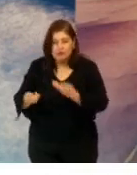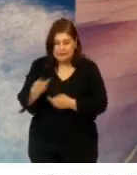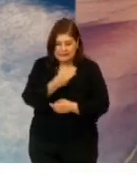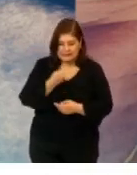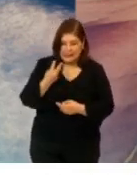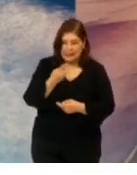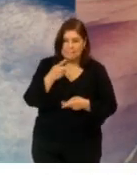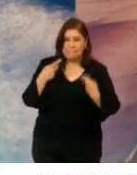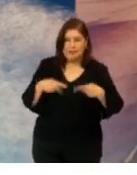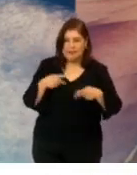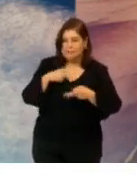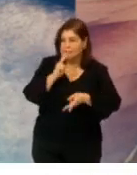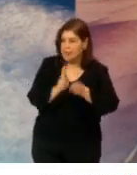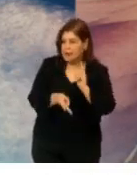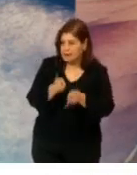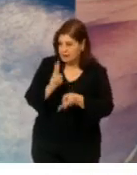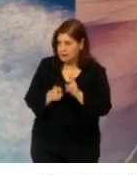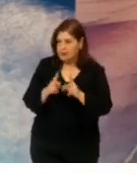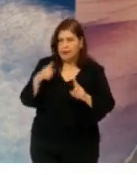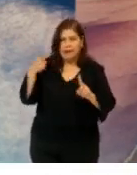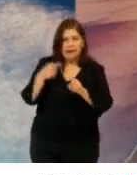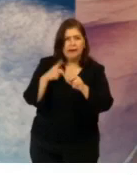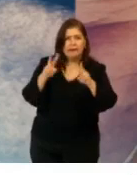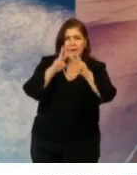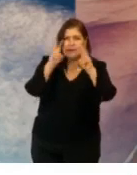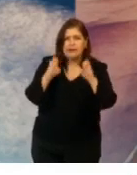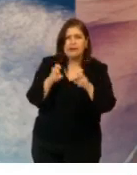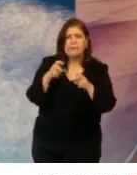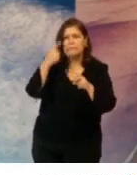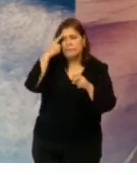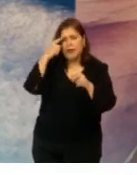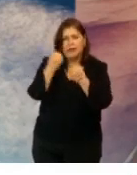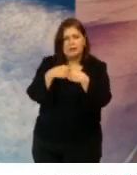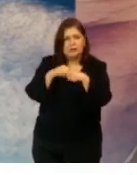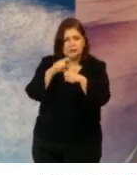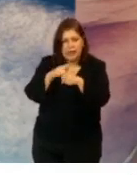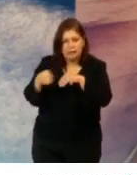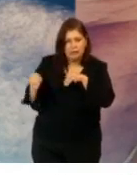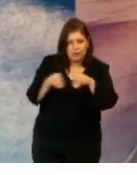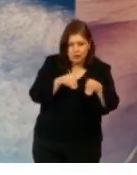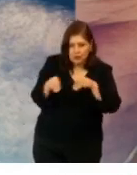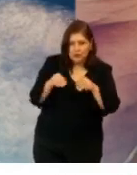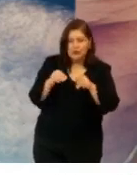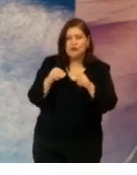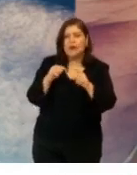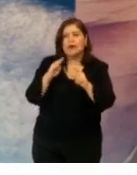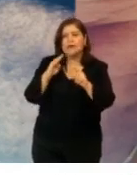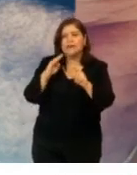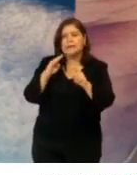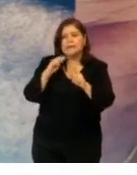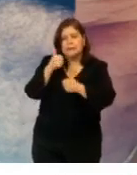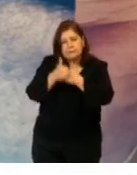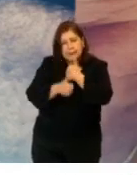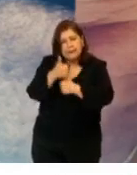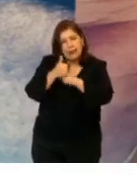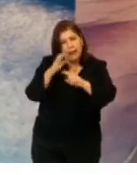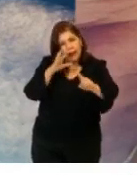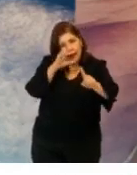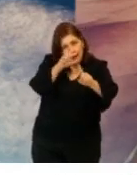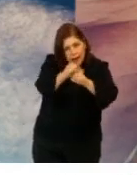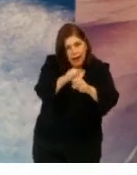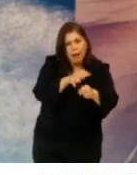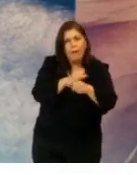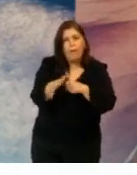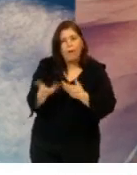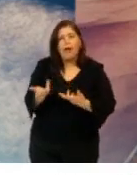3 personas sobre el tema de la movilización social, sus retos, sus obstáculos, sus desafíos,